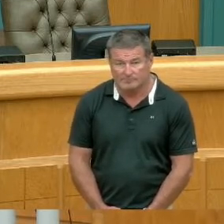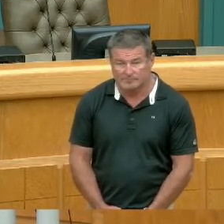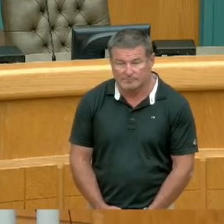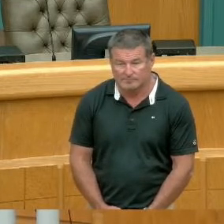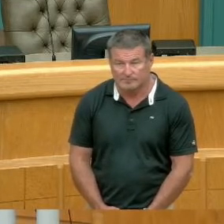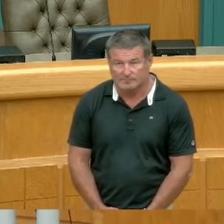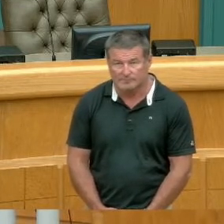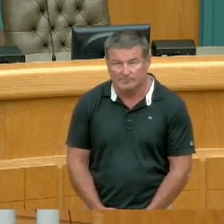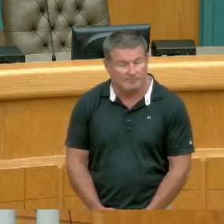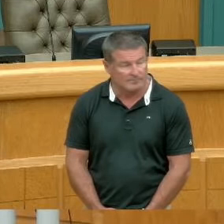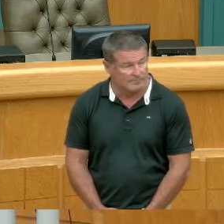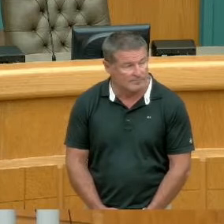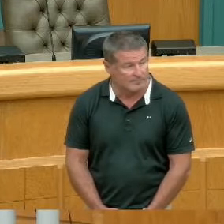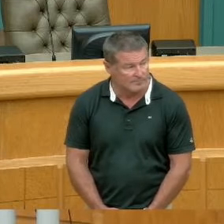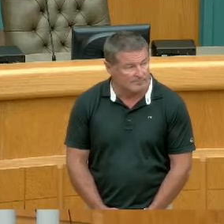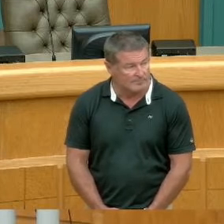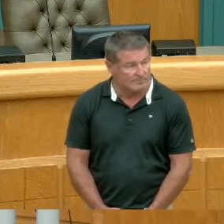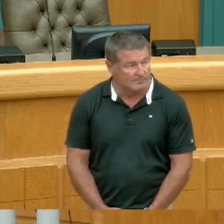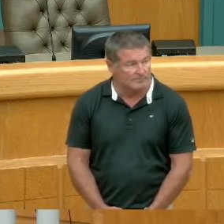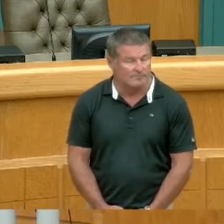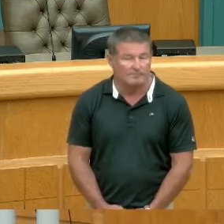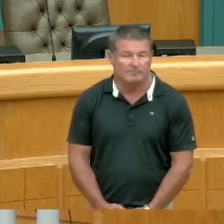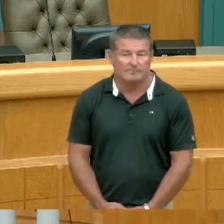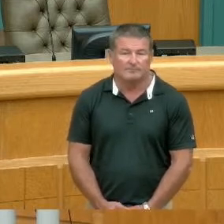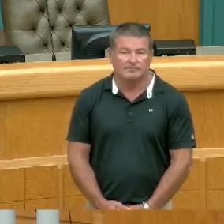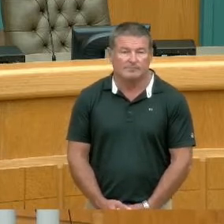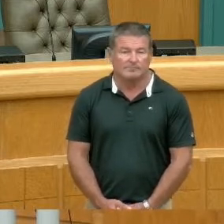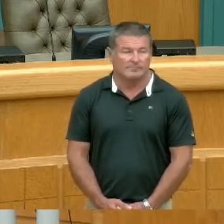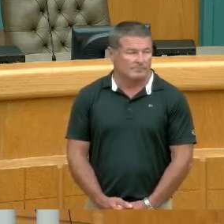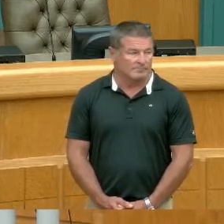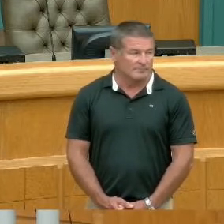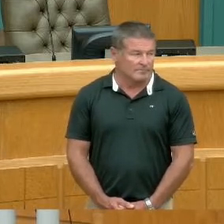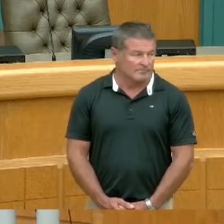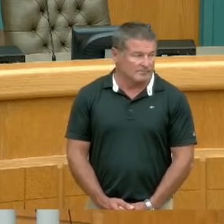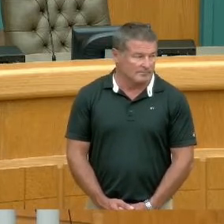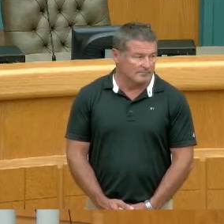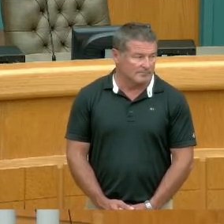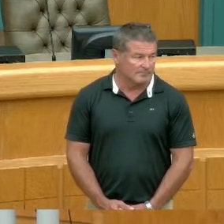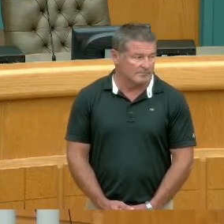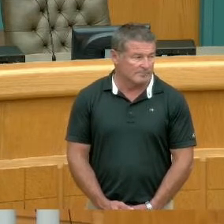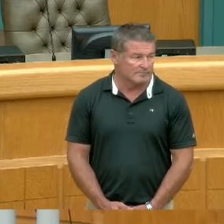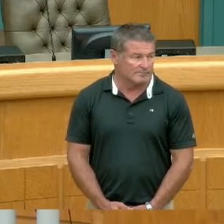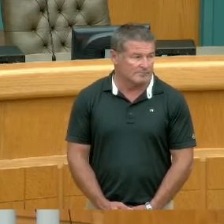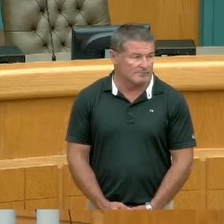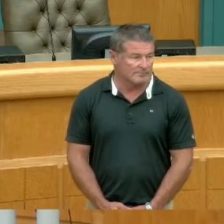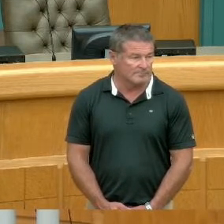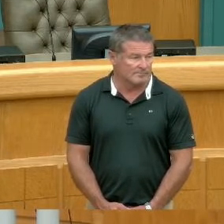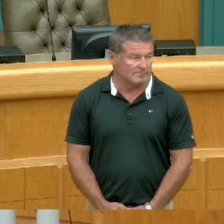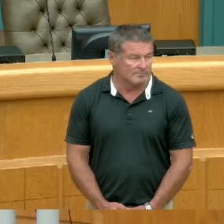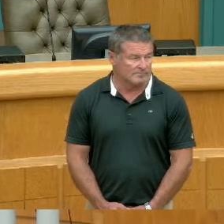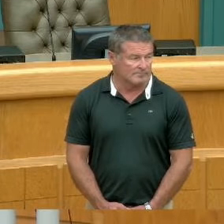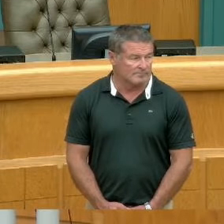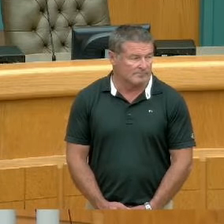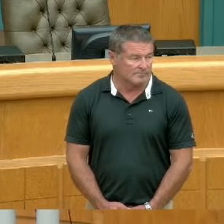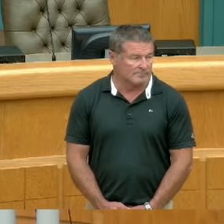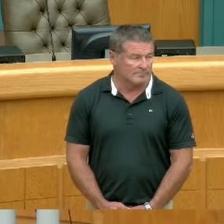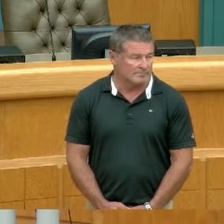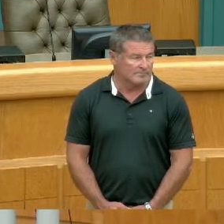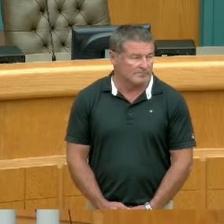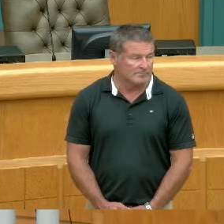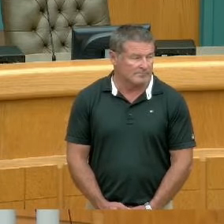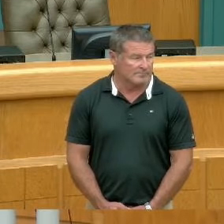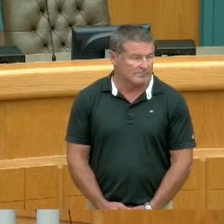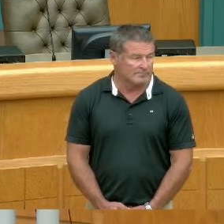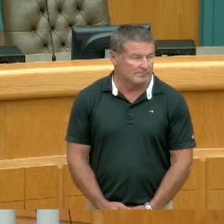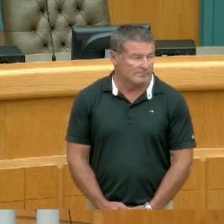deportivos profesionales. Los negocios que se encuentran adentro de un edificio también podrán reabrir, aunque con una capacidad limitada. Las clases de verano también